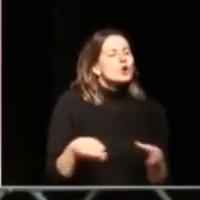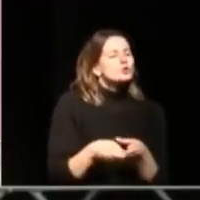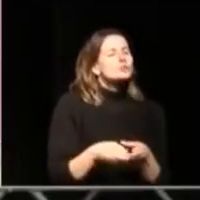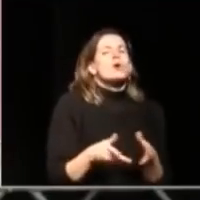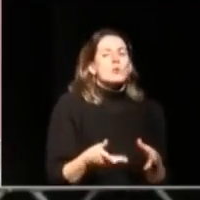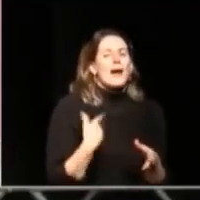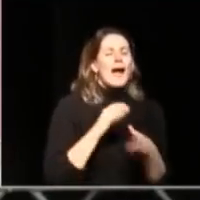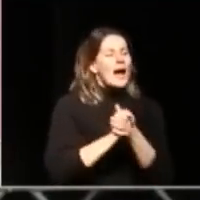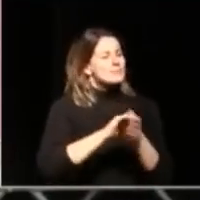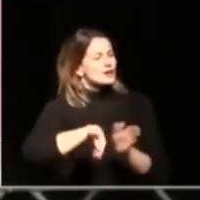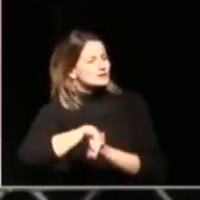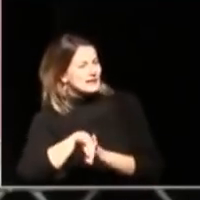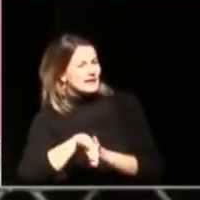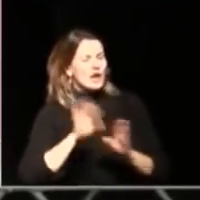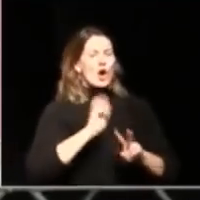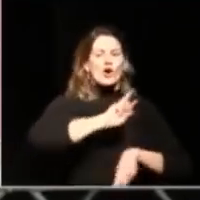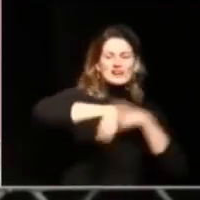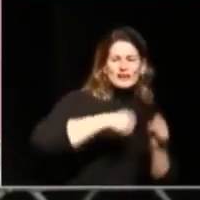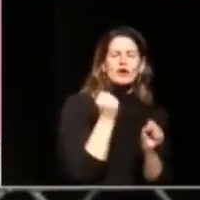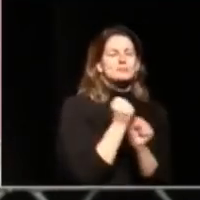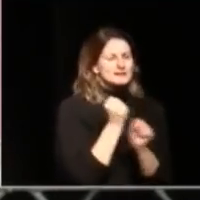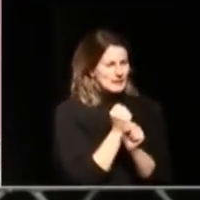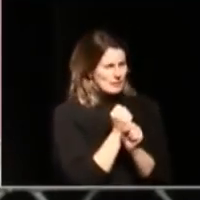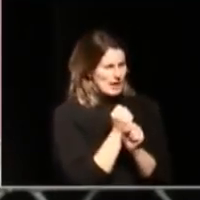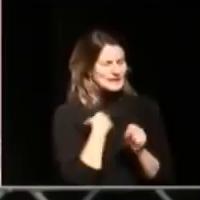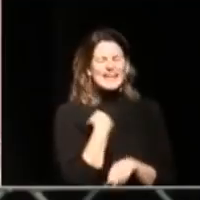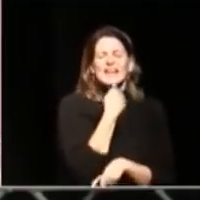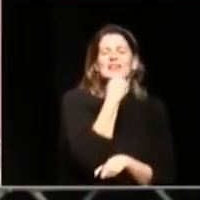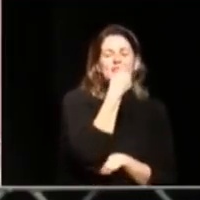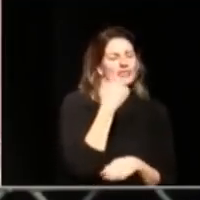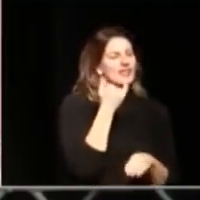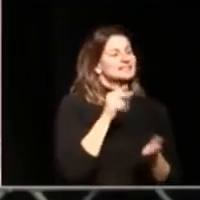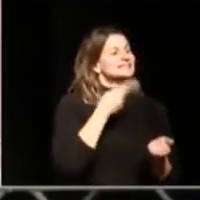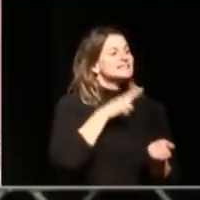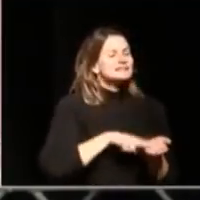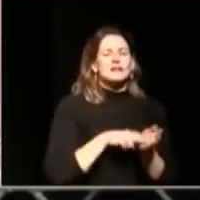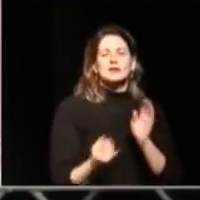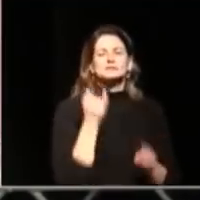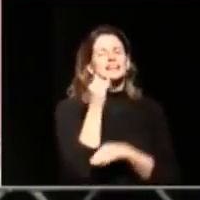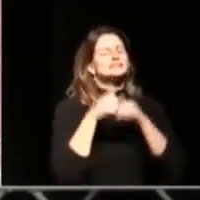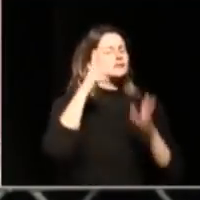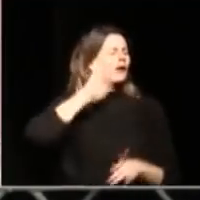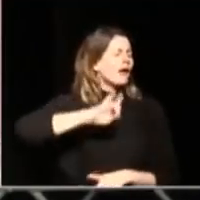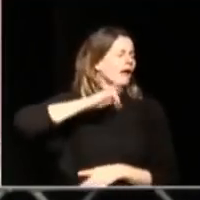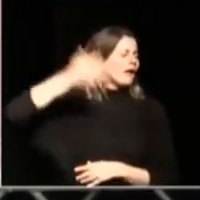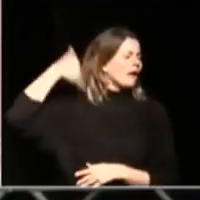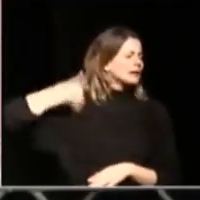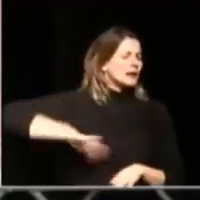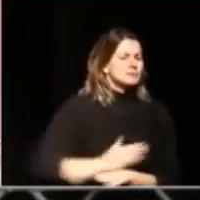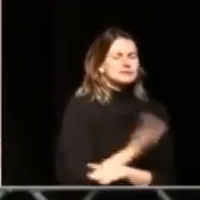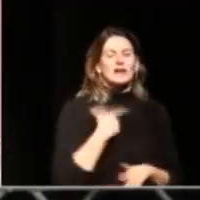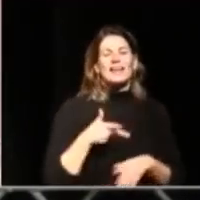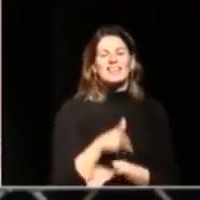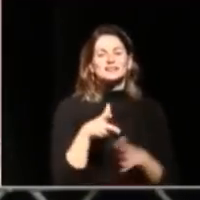derecha, los amigos de las reformas laborales, los que dicen que los sindicatos son instituciones de otra época, los que no entienden los